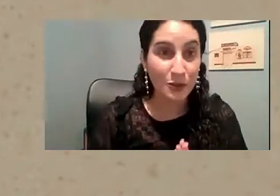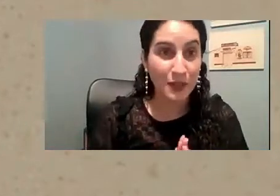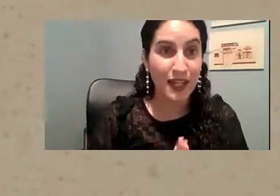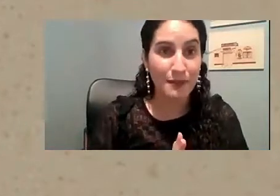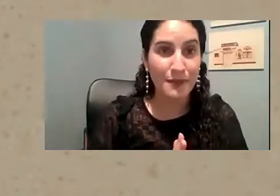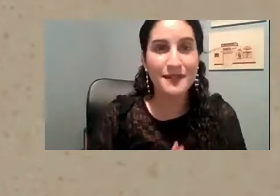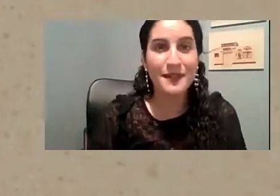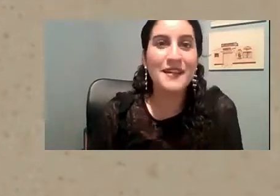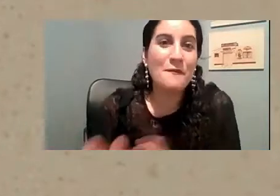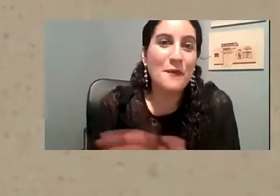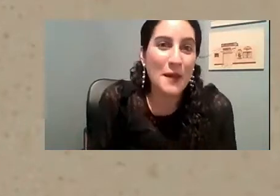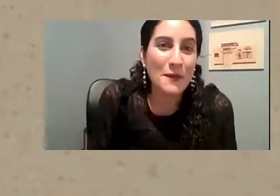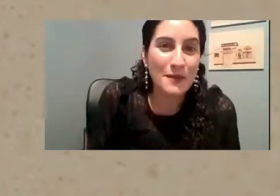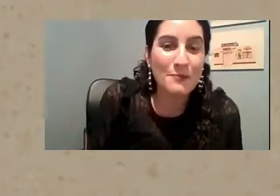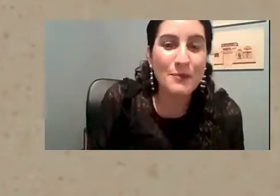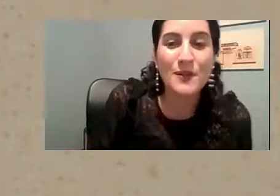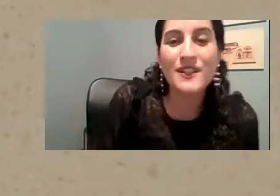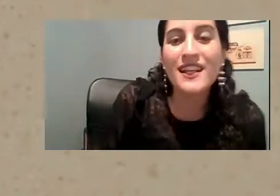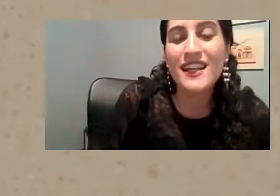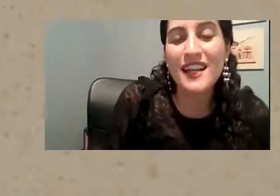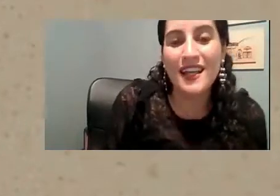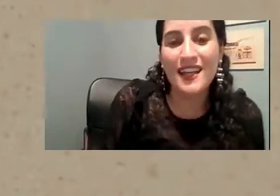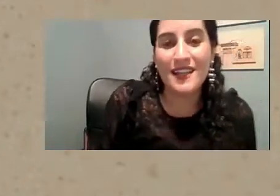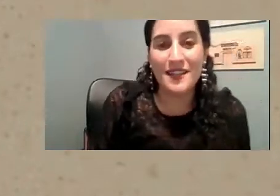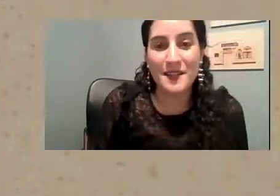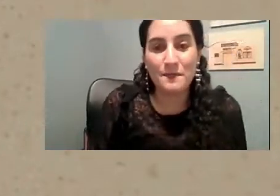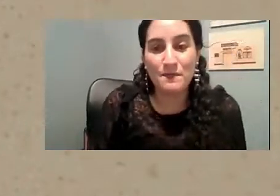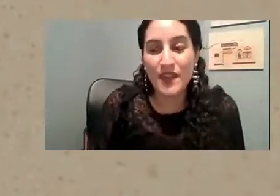irme tanto por las ramas, voy a volver un poco.